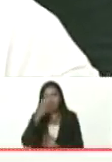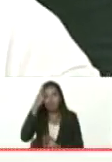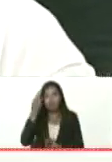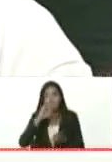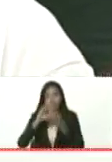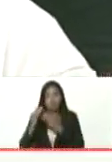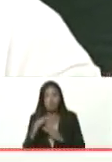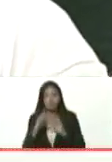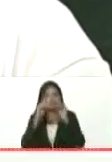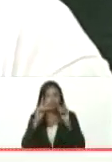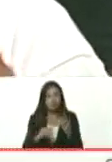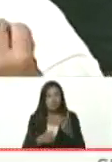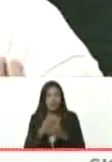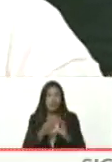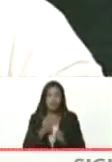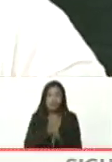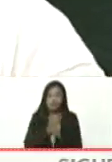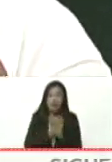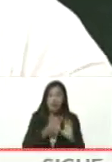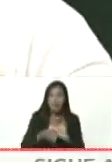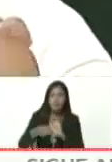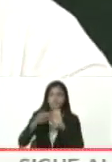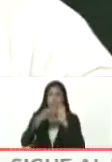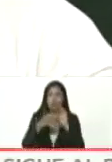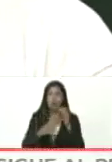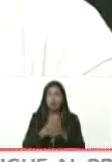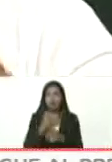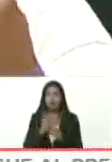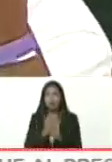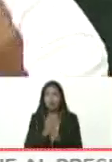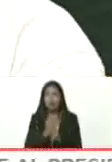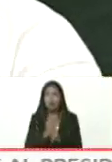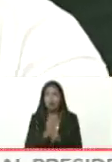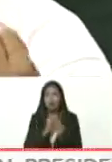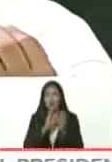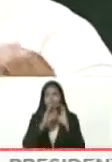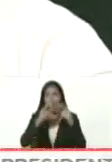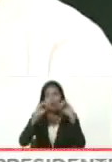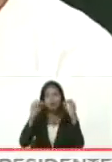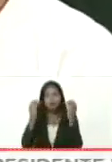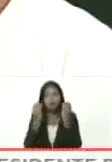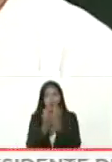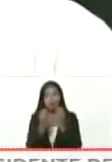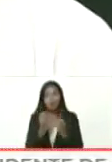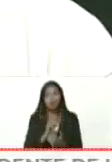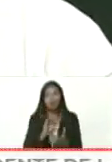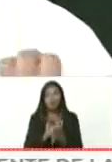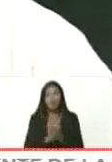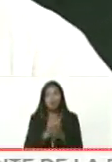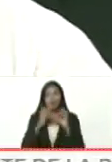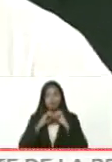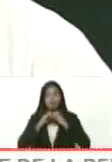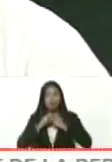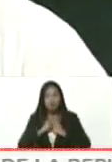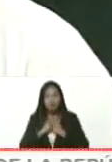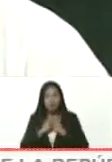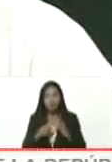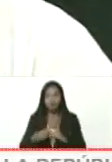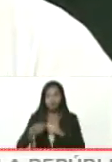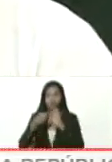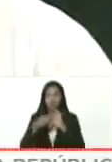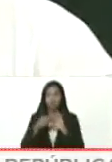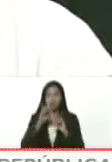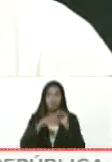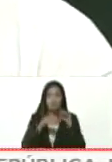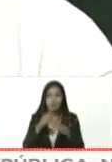decisión de trabajar conjuntamente con lo que fue el trabajo que nos dejó ya realizado el camarada Aristóbulo Isturiz, juntamente con Los Pasos de